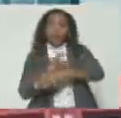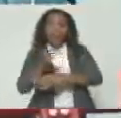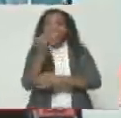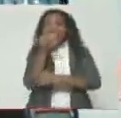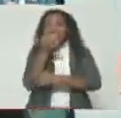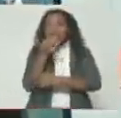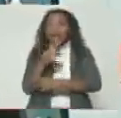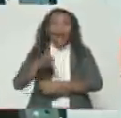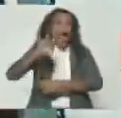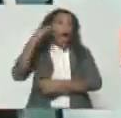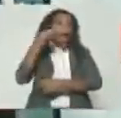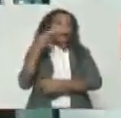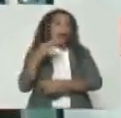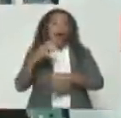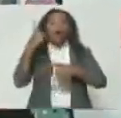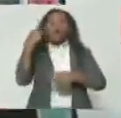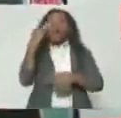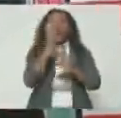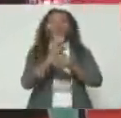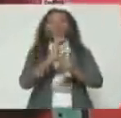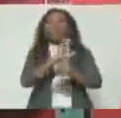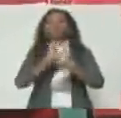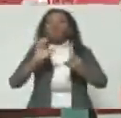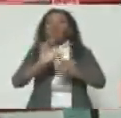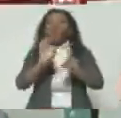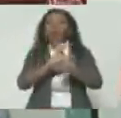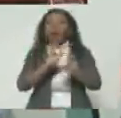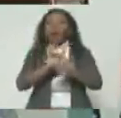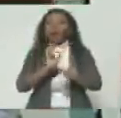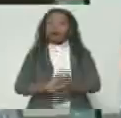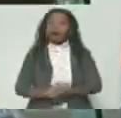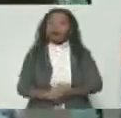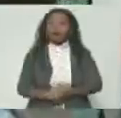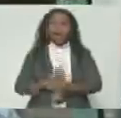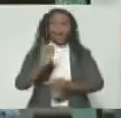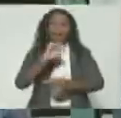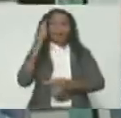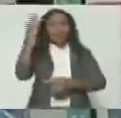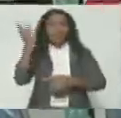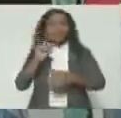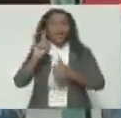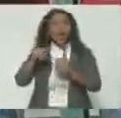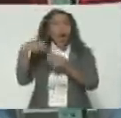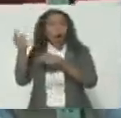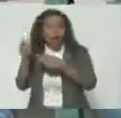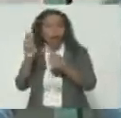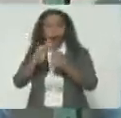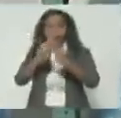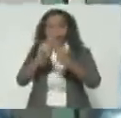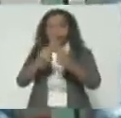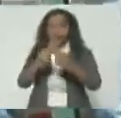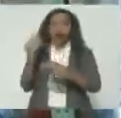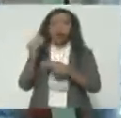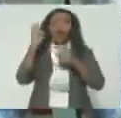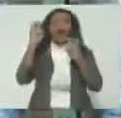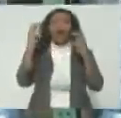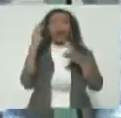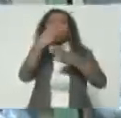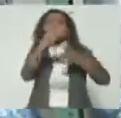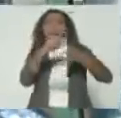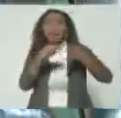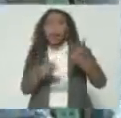tradicional, que es la amarilla. Correcto. Las Golden Bar, no sé si las conocen, las barritas, nuestra materia prima es la hojuela